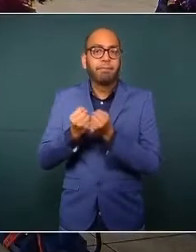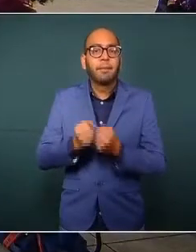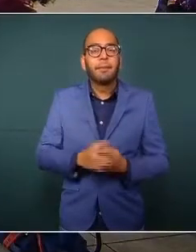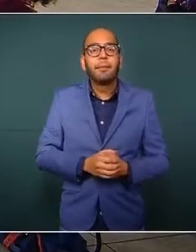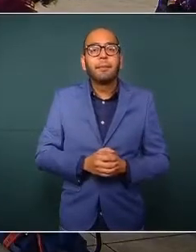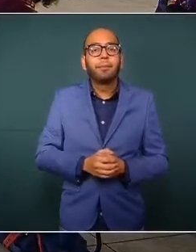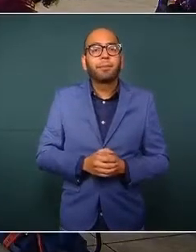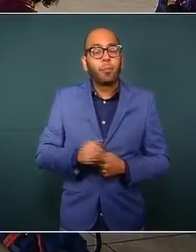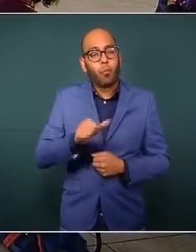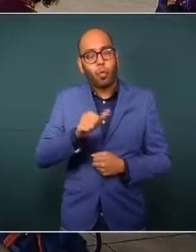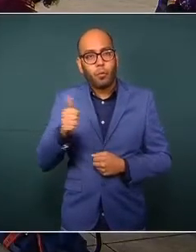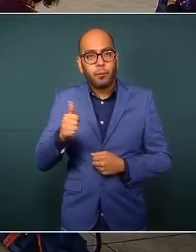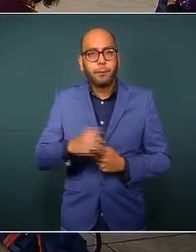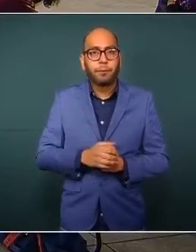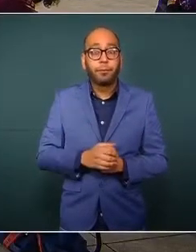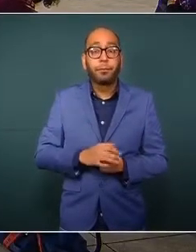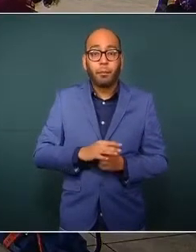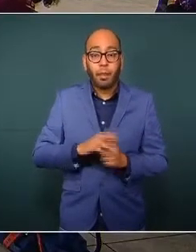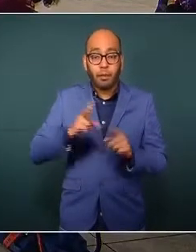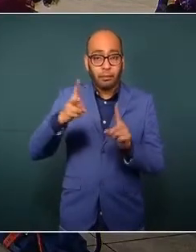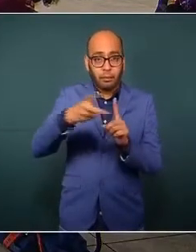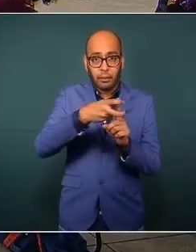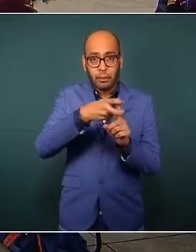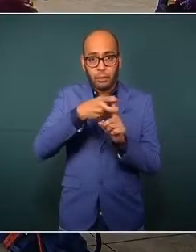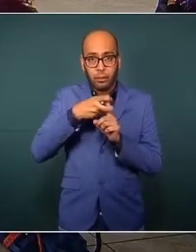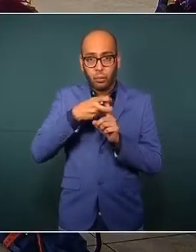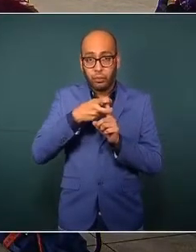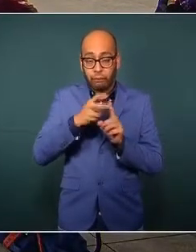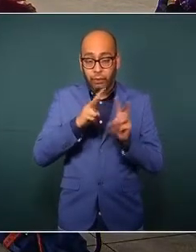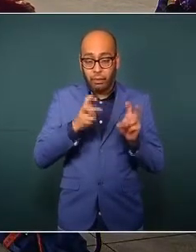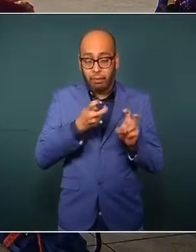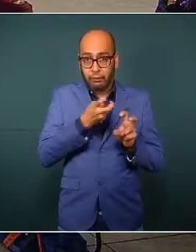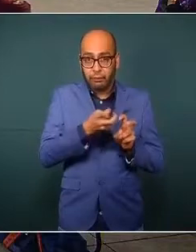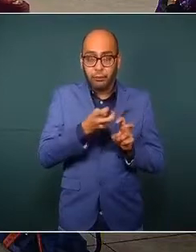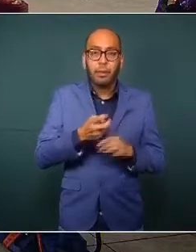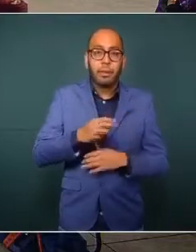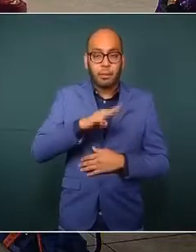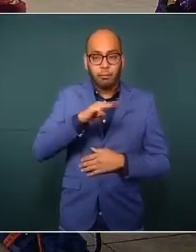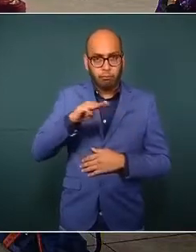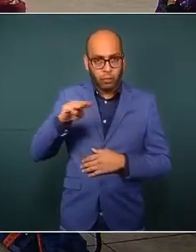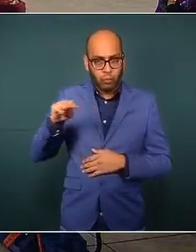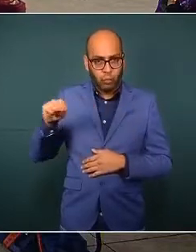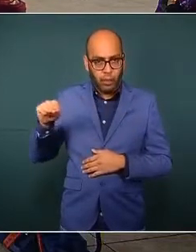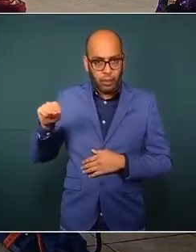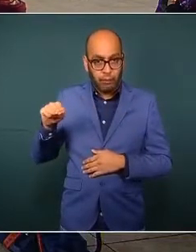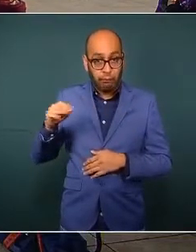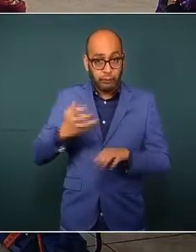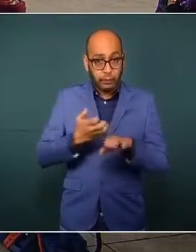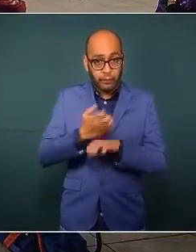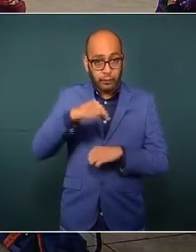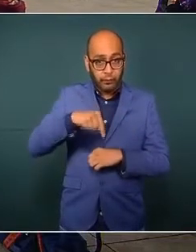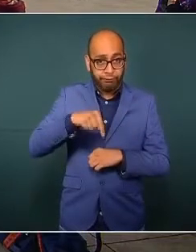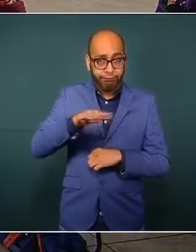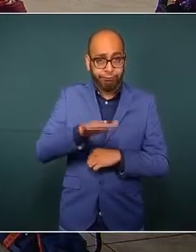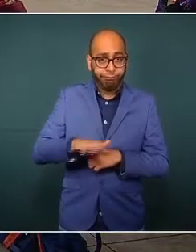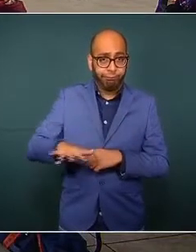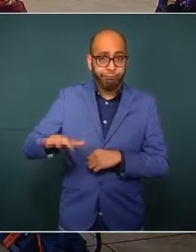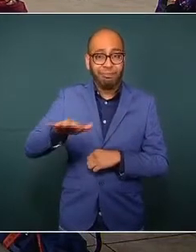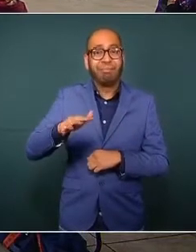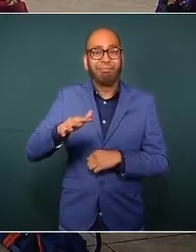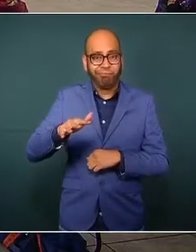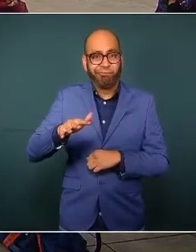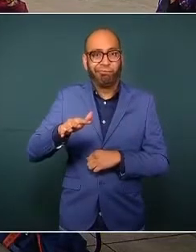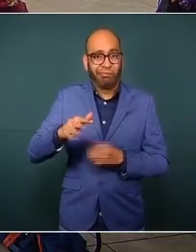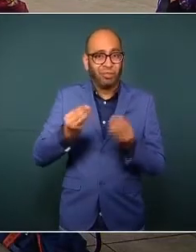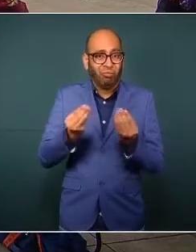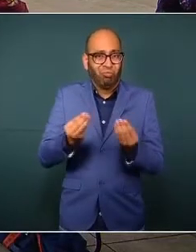La siguiente. En el caso del secuestro, Michoacán era uno de los estados con una alta tasa